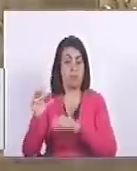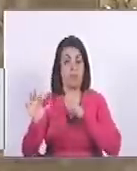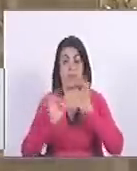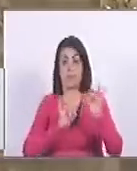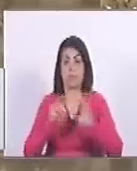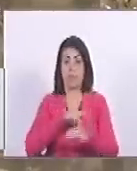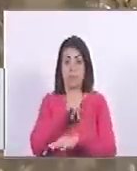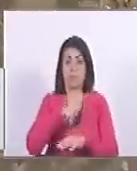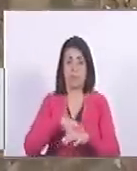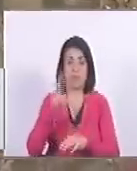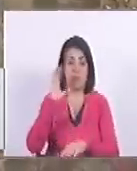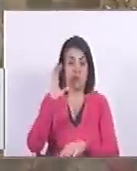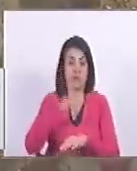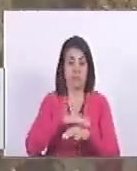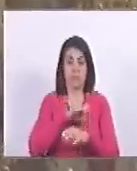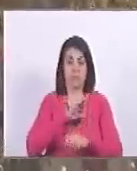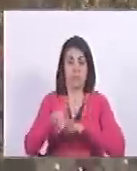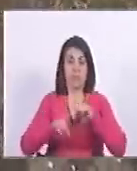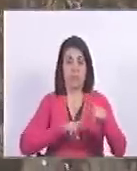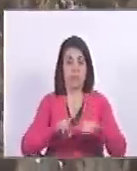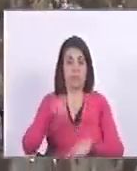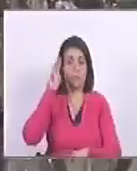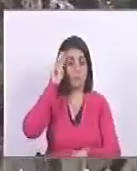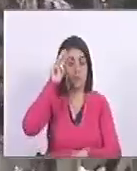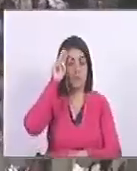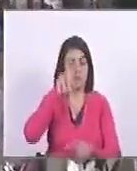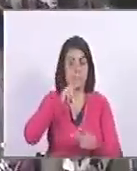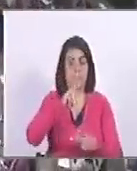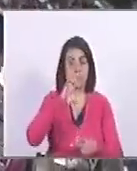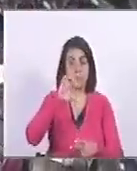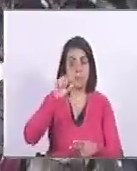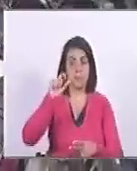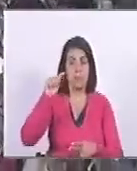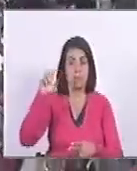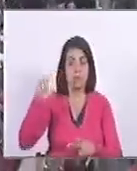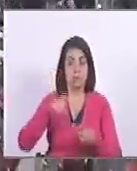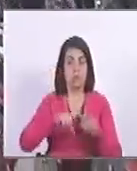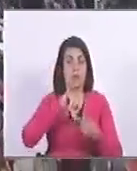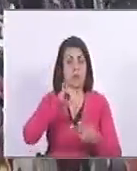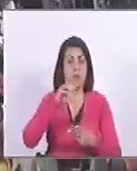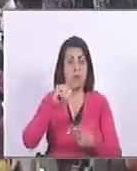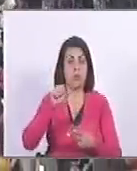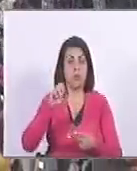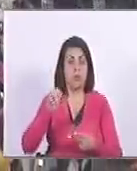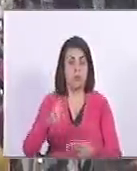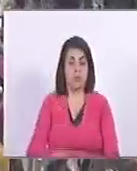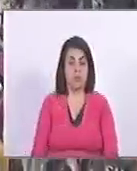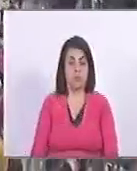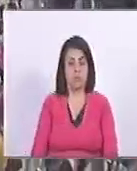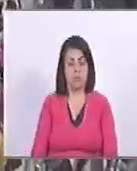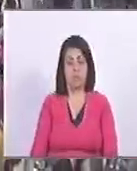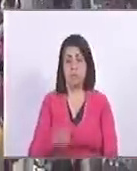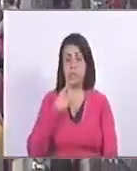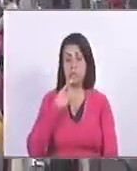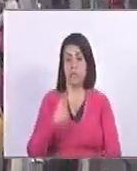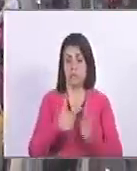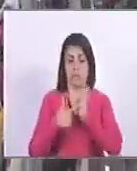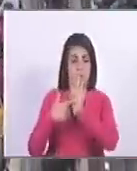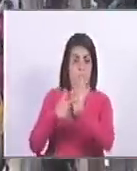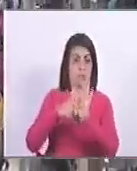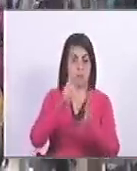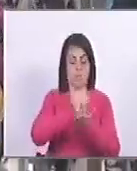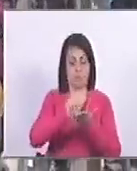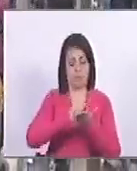Teatro Nacional de Caracas, bajo la dirección de los maestros Vicente Emilio Sojo y José Antonio Calcaño, vitrina de los compositores